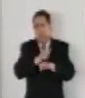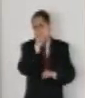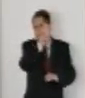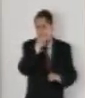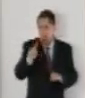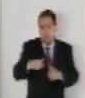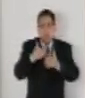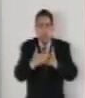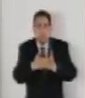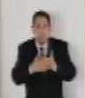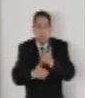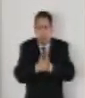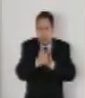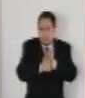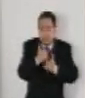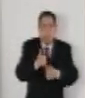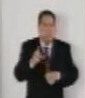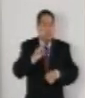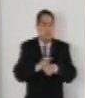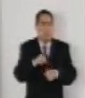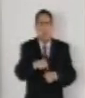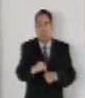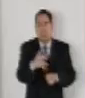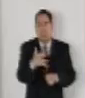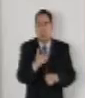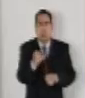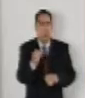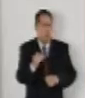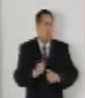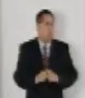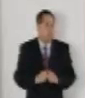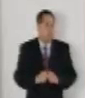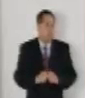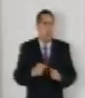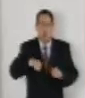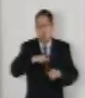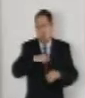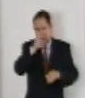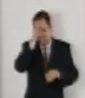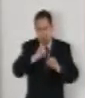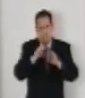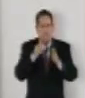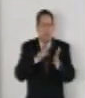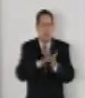que están en juego para este próximo 5 de junio. Por supuesto que estamos a favor.